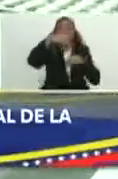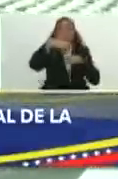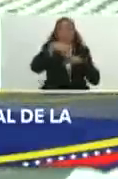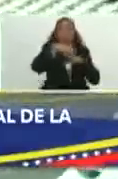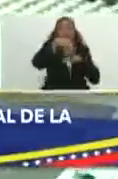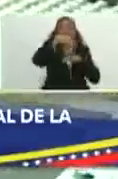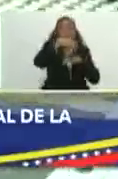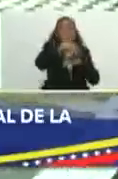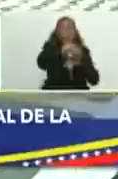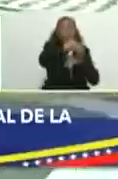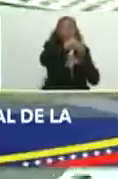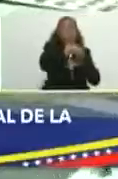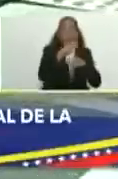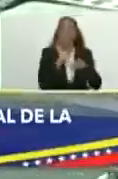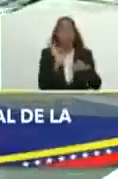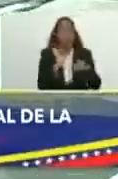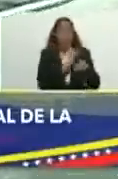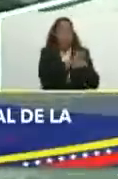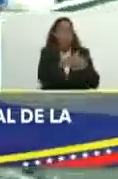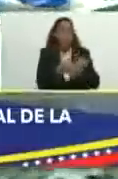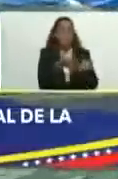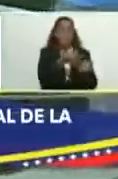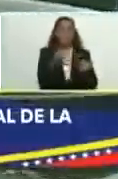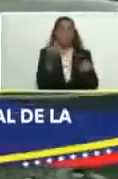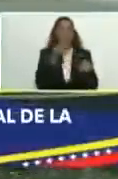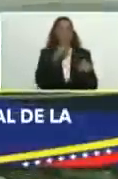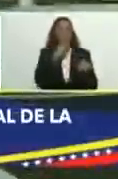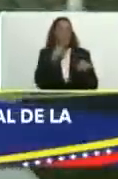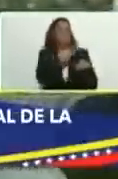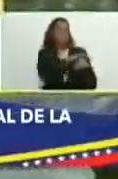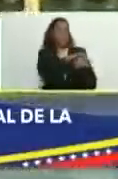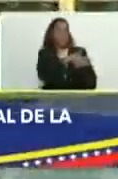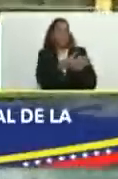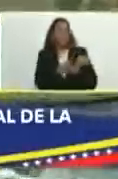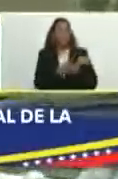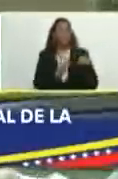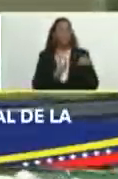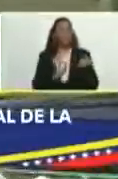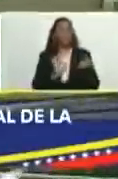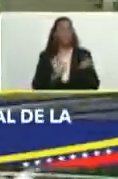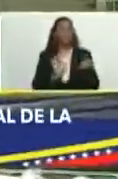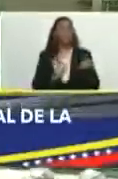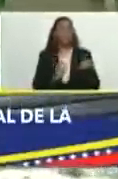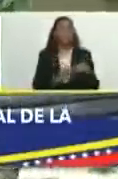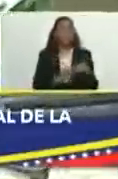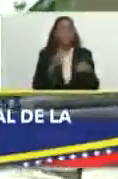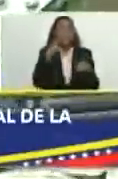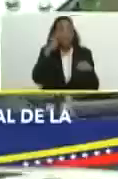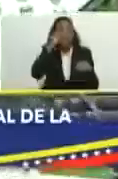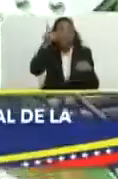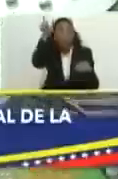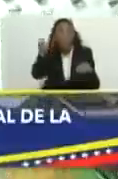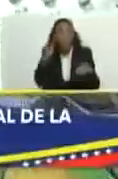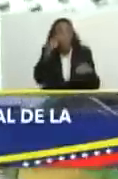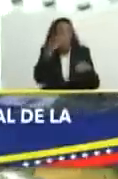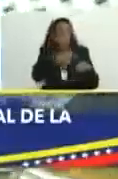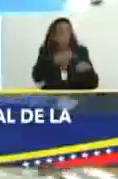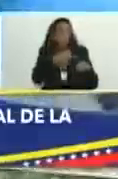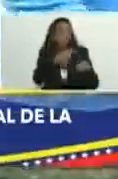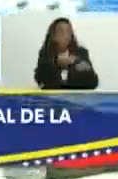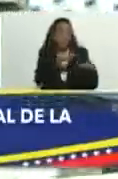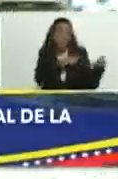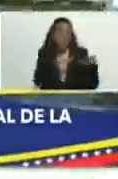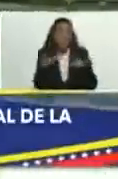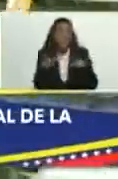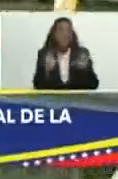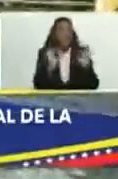mal aspecto en el proceso de vulcanizado. Correcto. Y si el inspector ve que ya el caucho